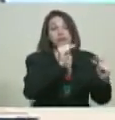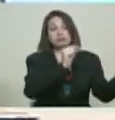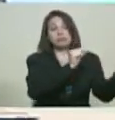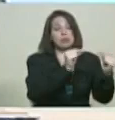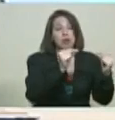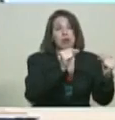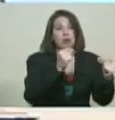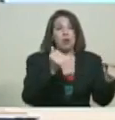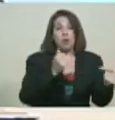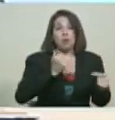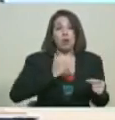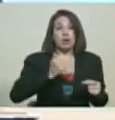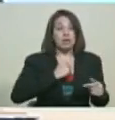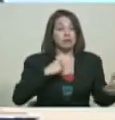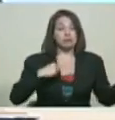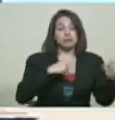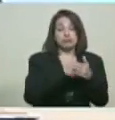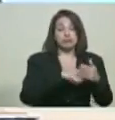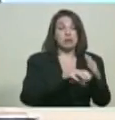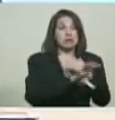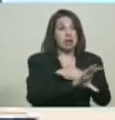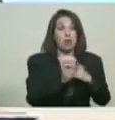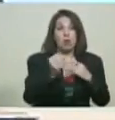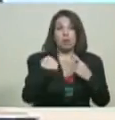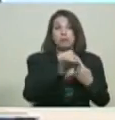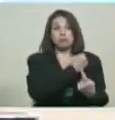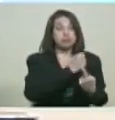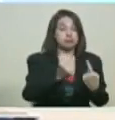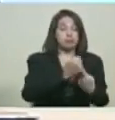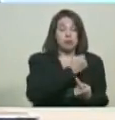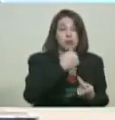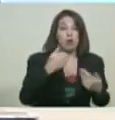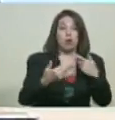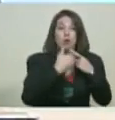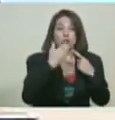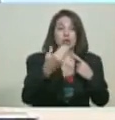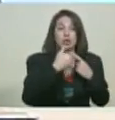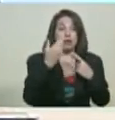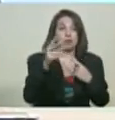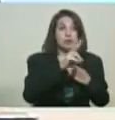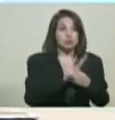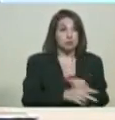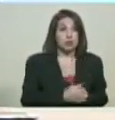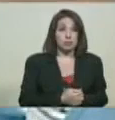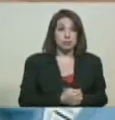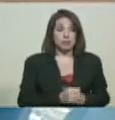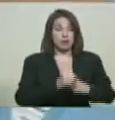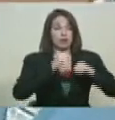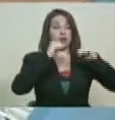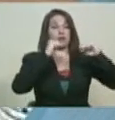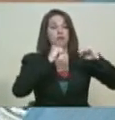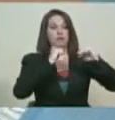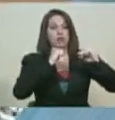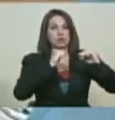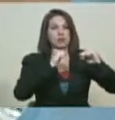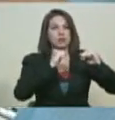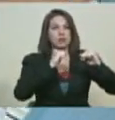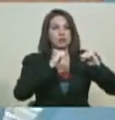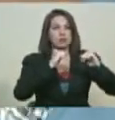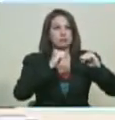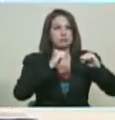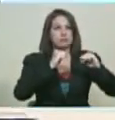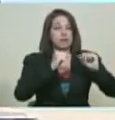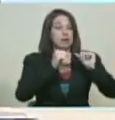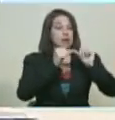o cualquier ataque violento que se haga sobre nuestra venezuela guardia en alto para